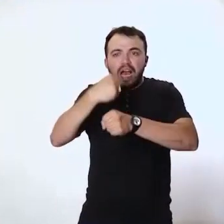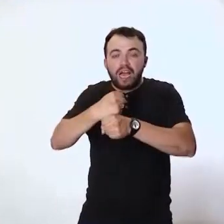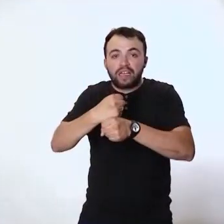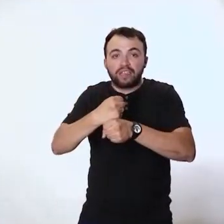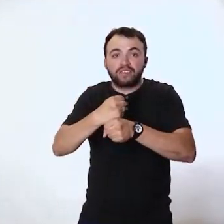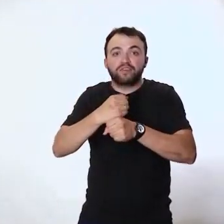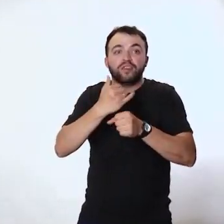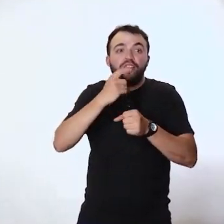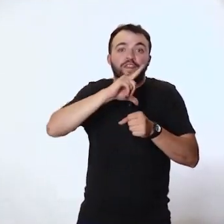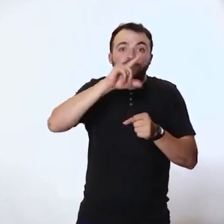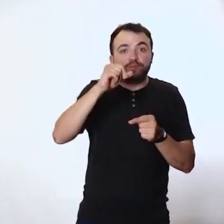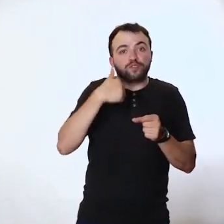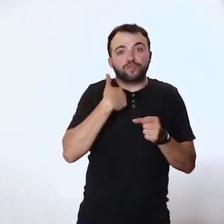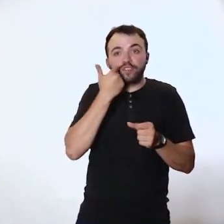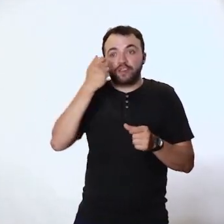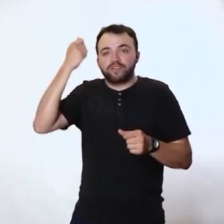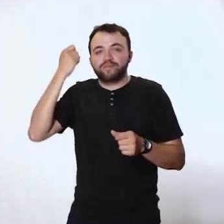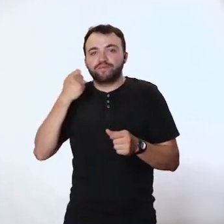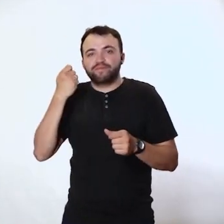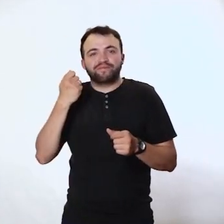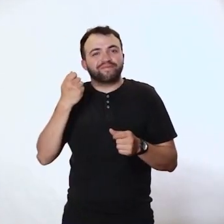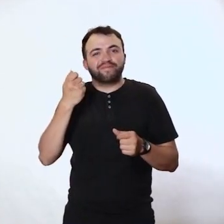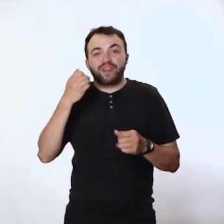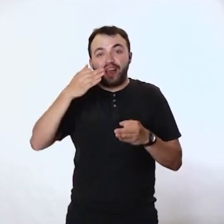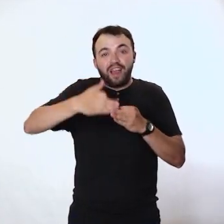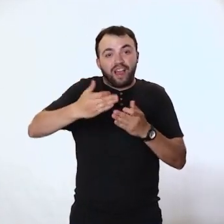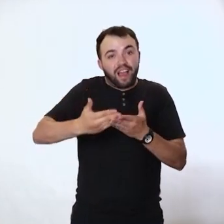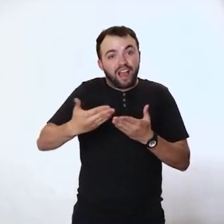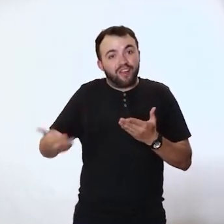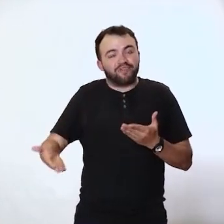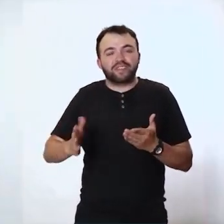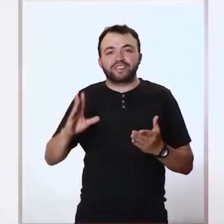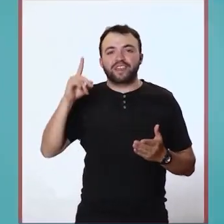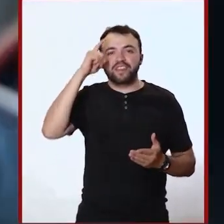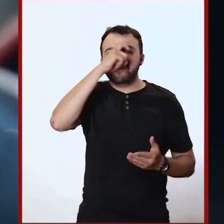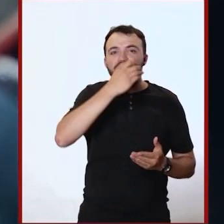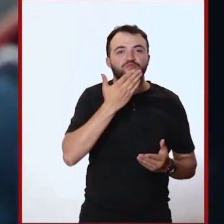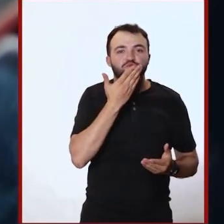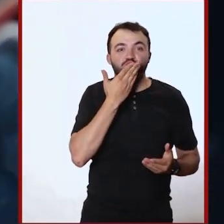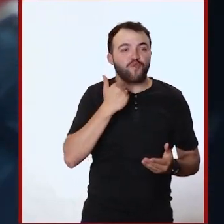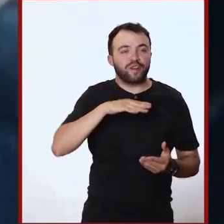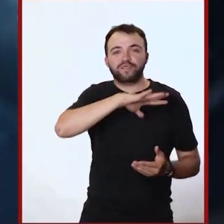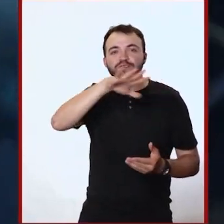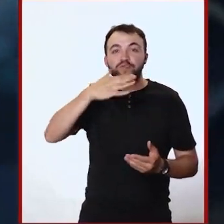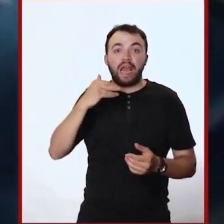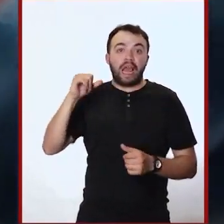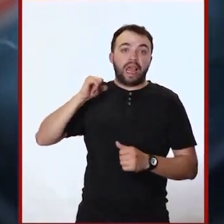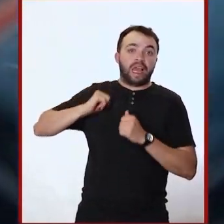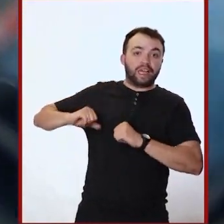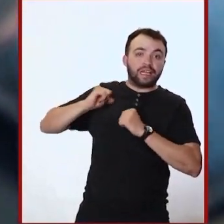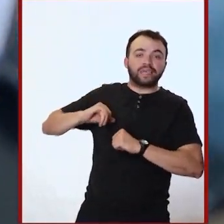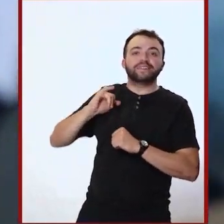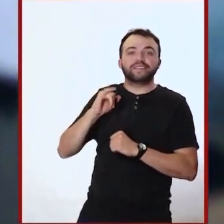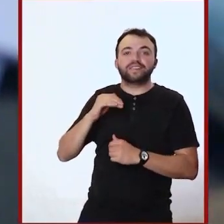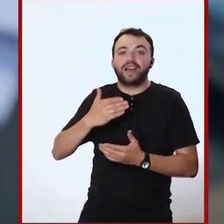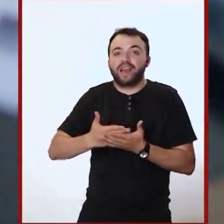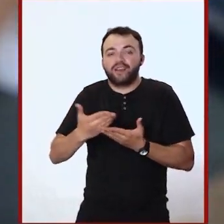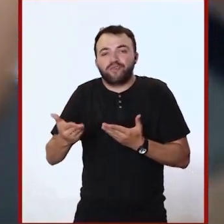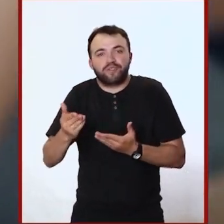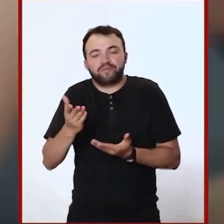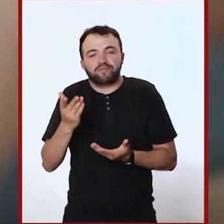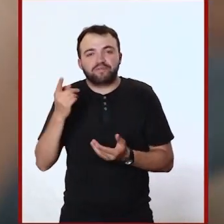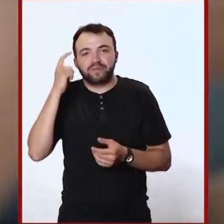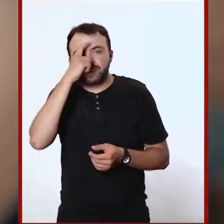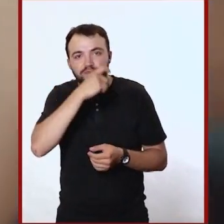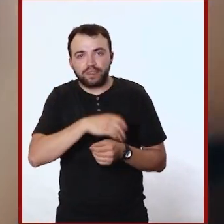que eso ya no existe para todos, o sea, también es una tendencia a la baja ese tipo de condiciones. Sin embargo,